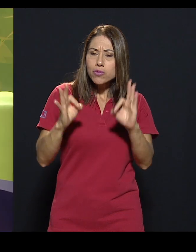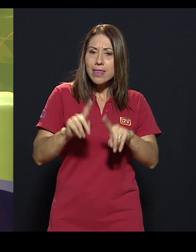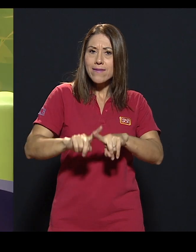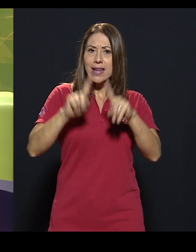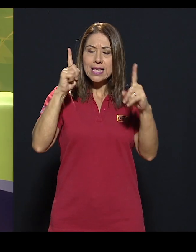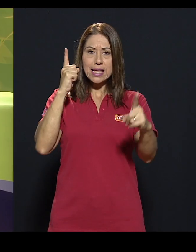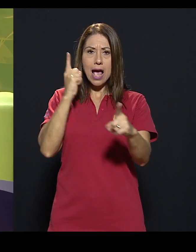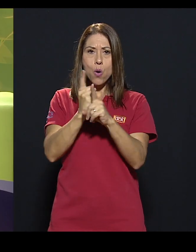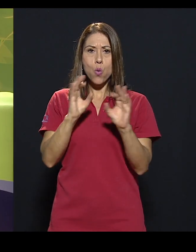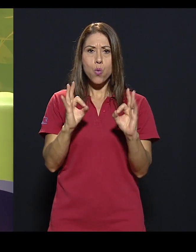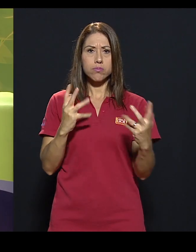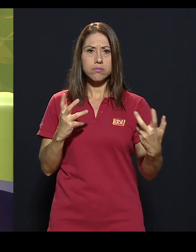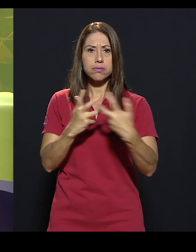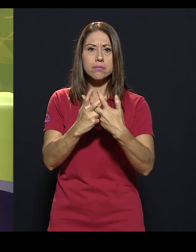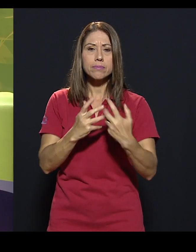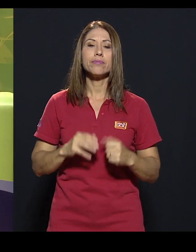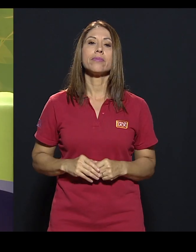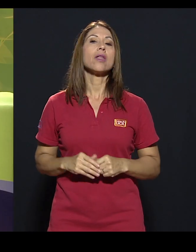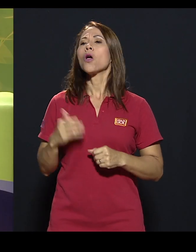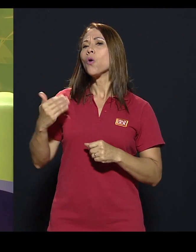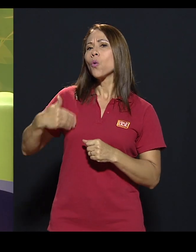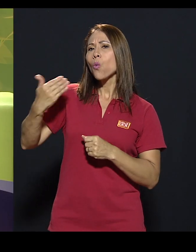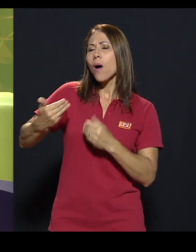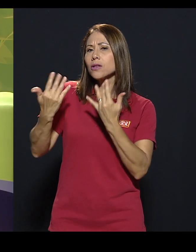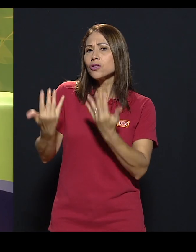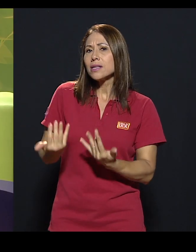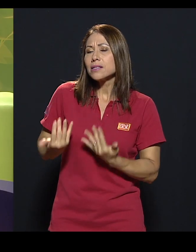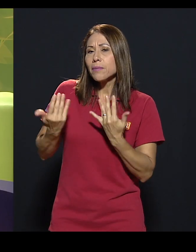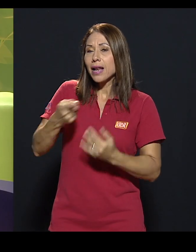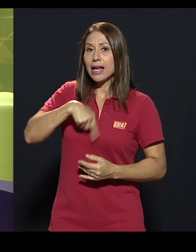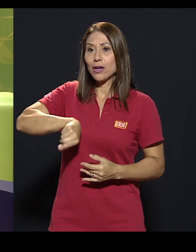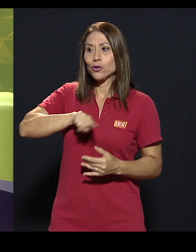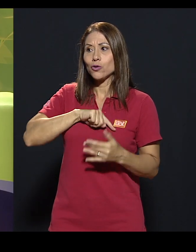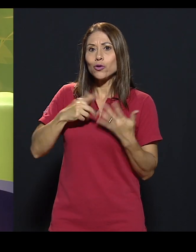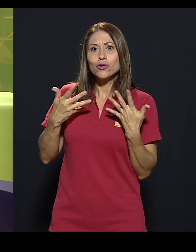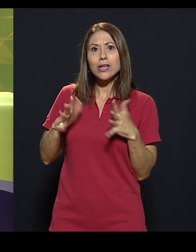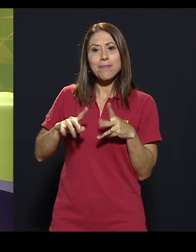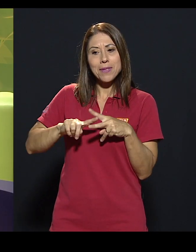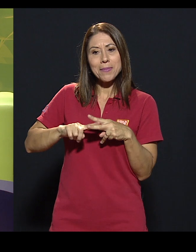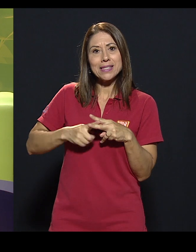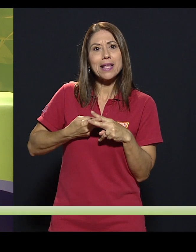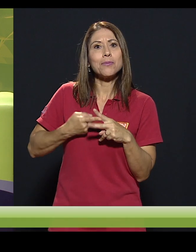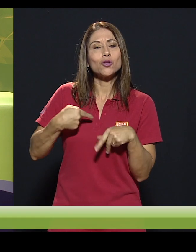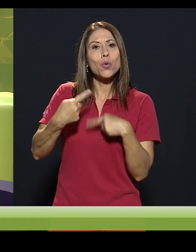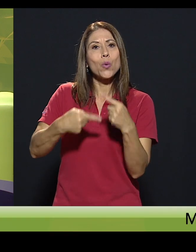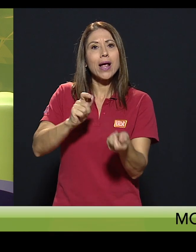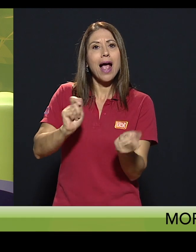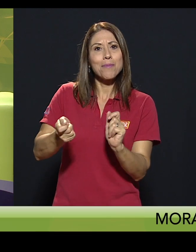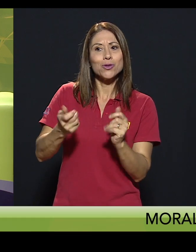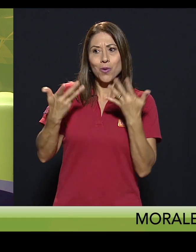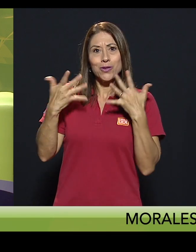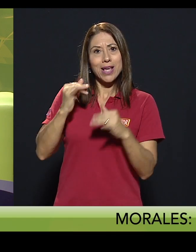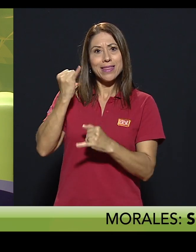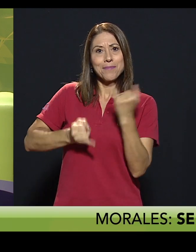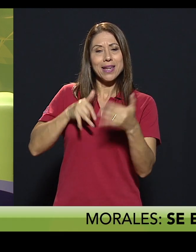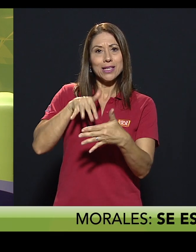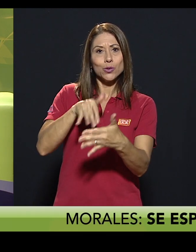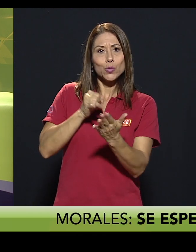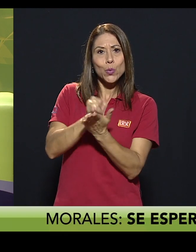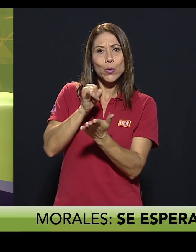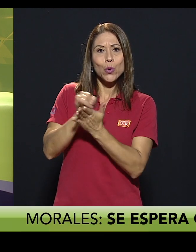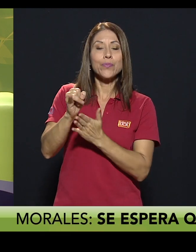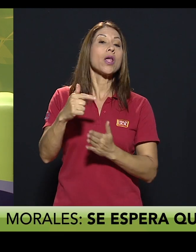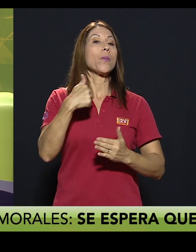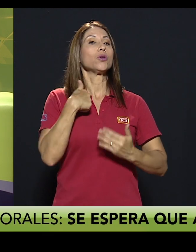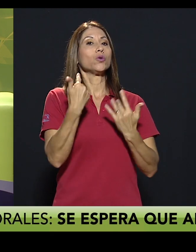se espera, doctor, que ya podamos empezar a ejecutar, una vez terminados estos estudios, empezar a ejecutar estos cambios? Bueno, yo espero,